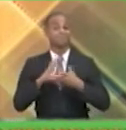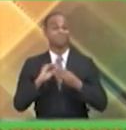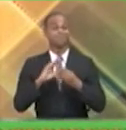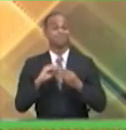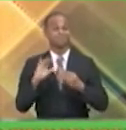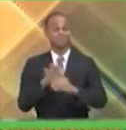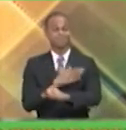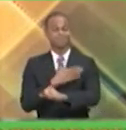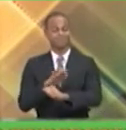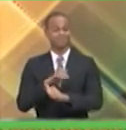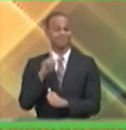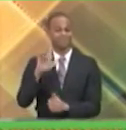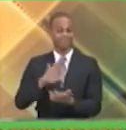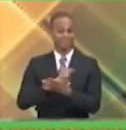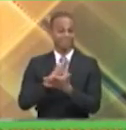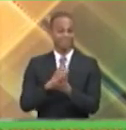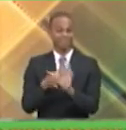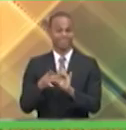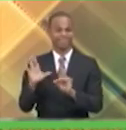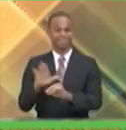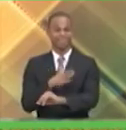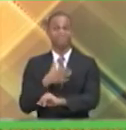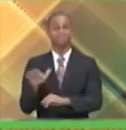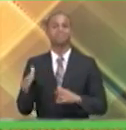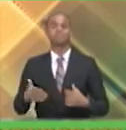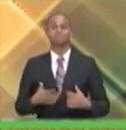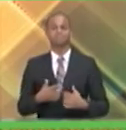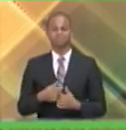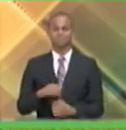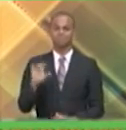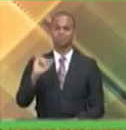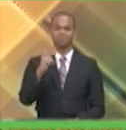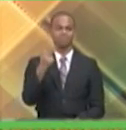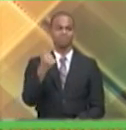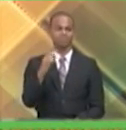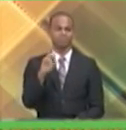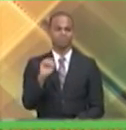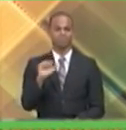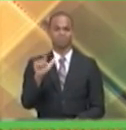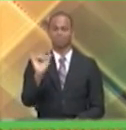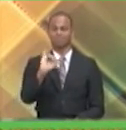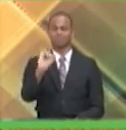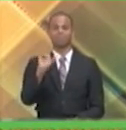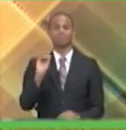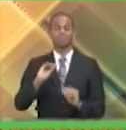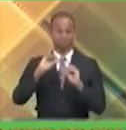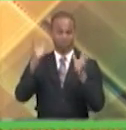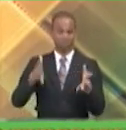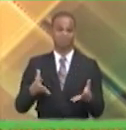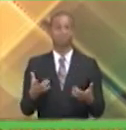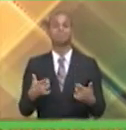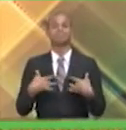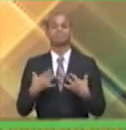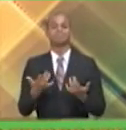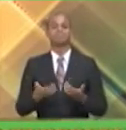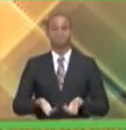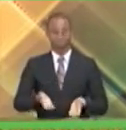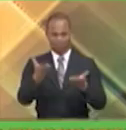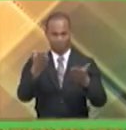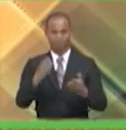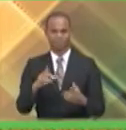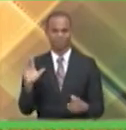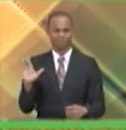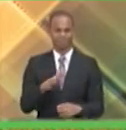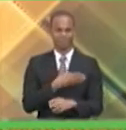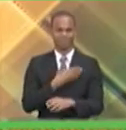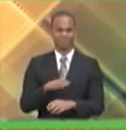Luz del Alba allá en la Escuela de Música Inclusiva, y Hansel también, sí, que él es profesor, ¿verdad? Adelante,